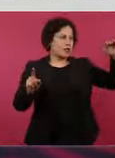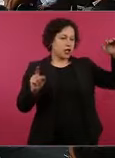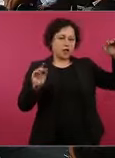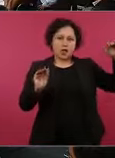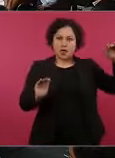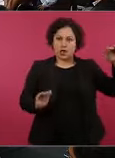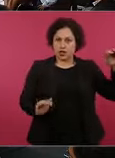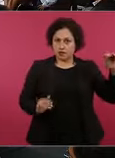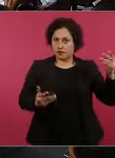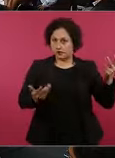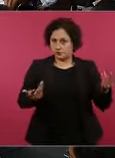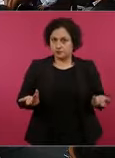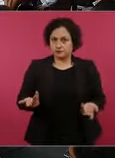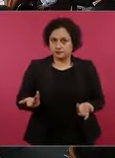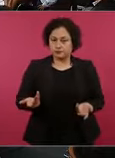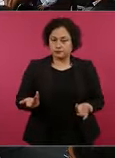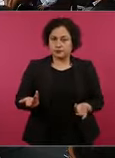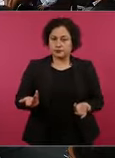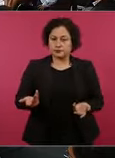se